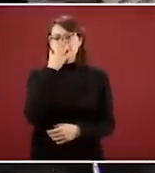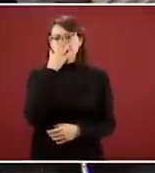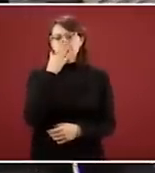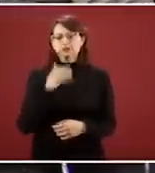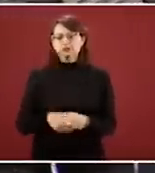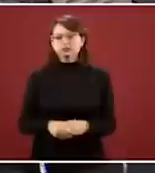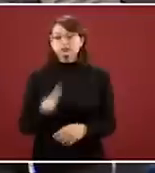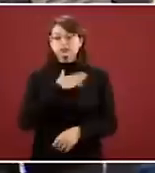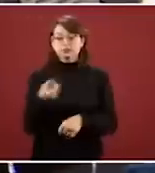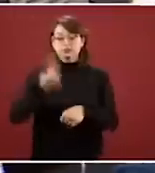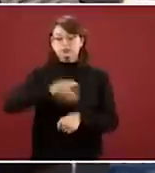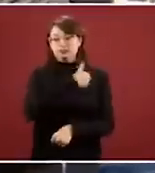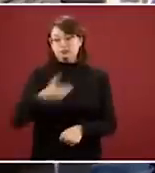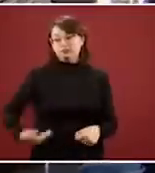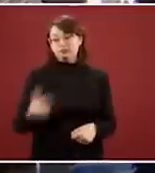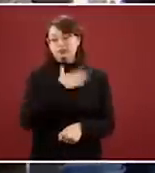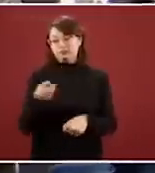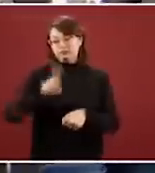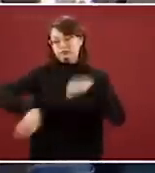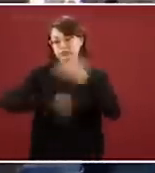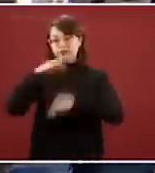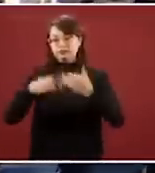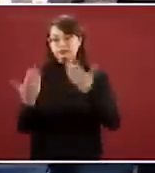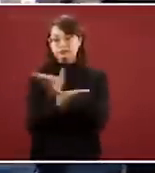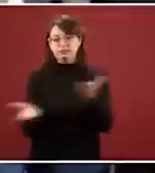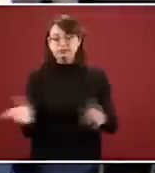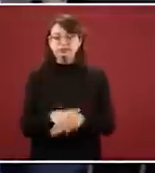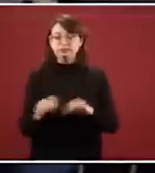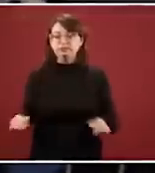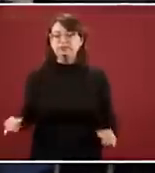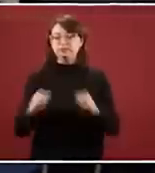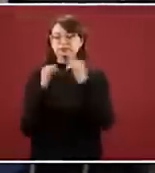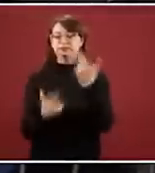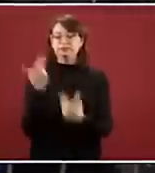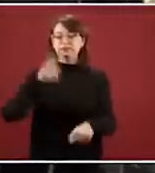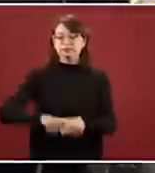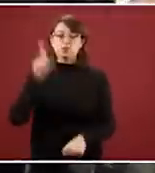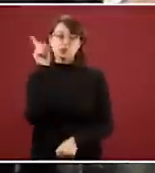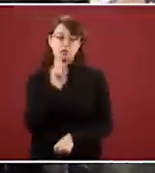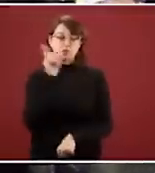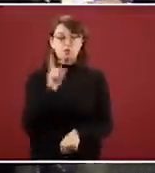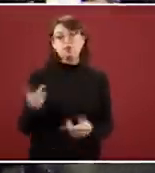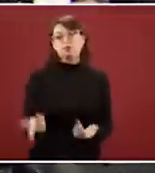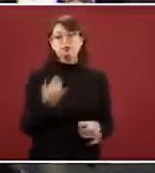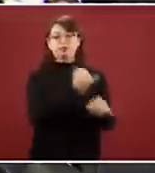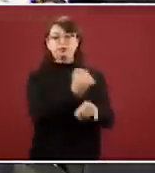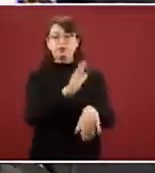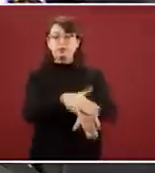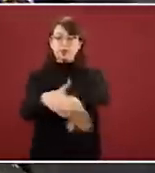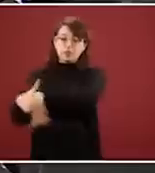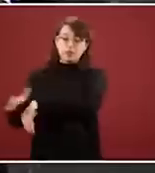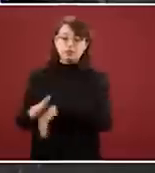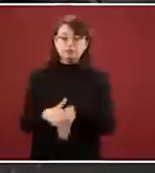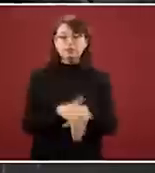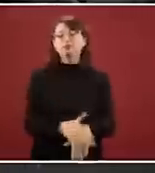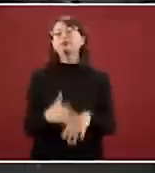Buenos días, presidente. Buenos días a todos y a todas. Presidente, el Instituto Nacional de las Mujeres está convocando en sus redes sociales a un juguetón feminista. Este